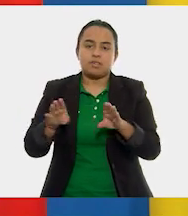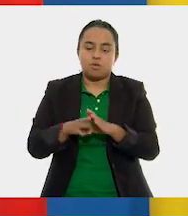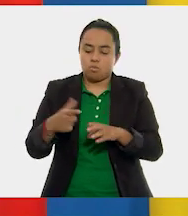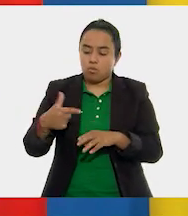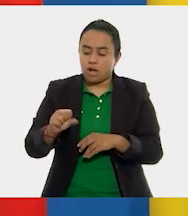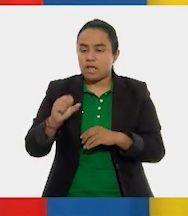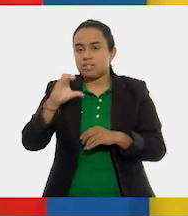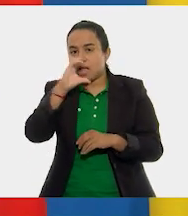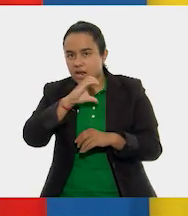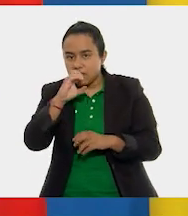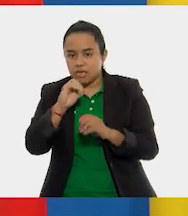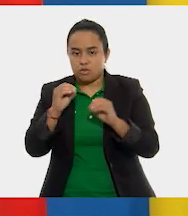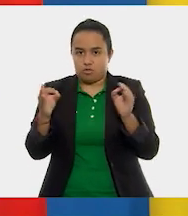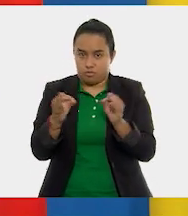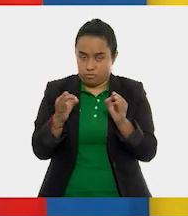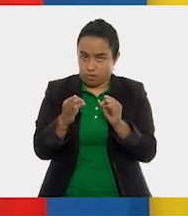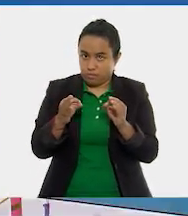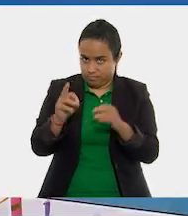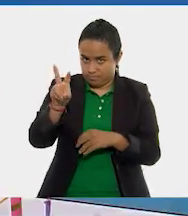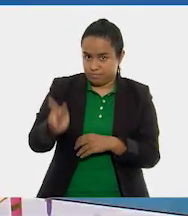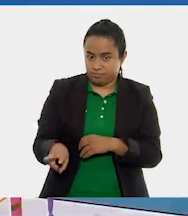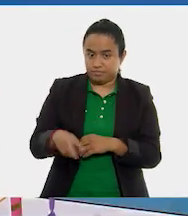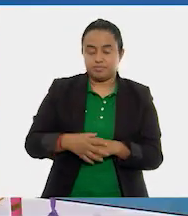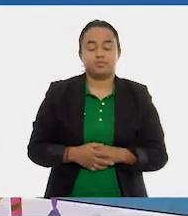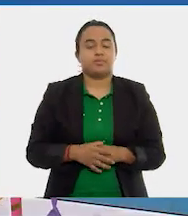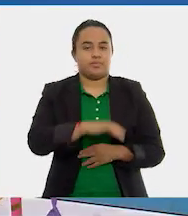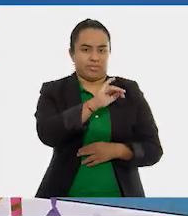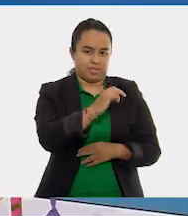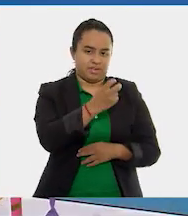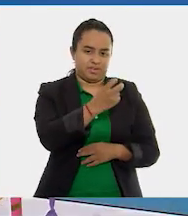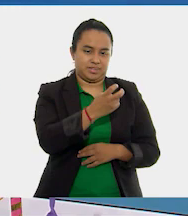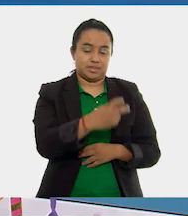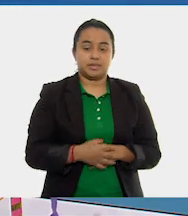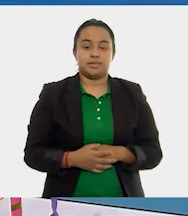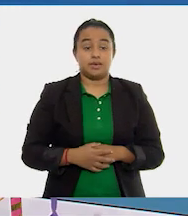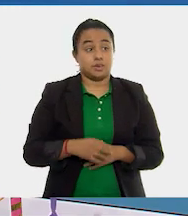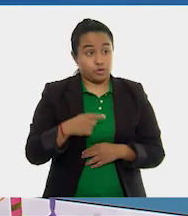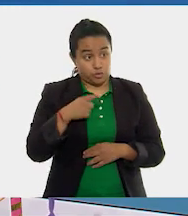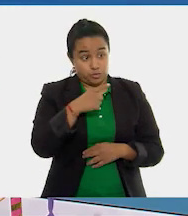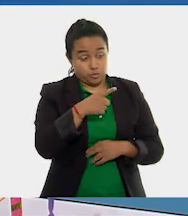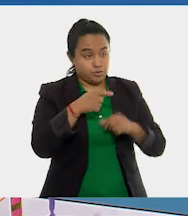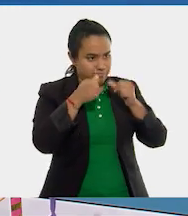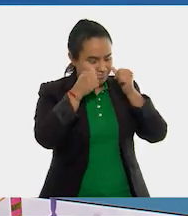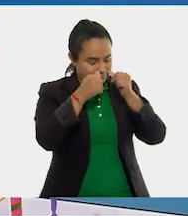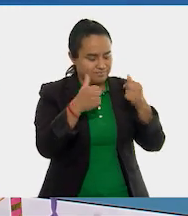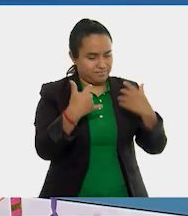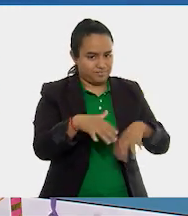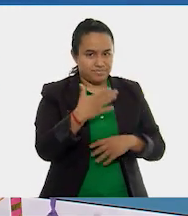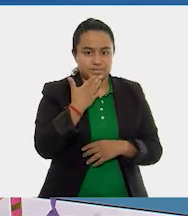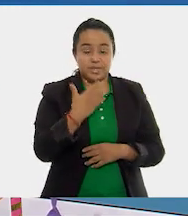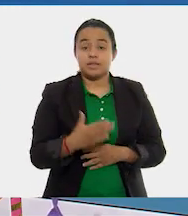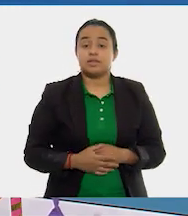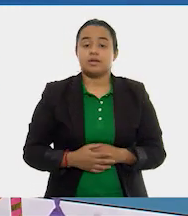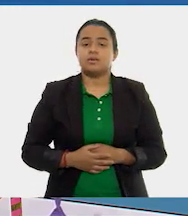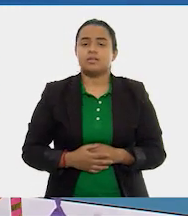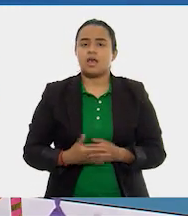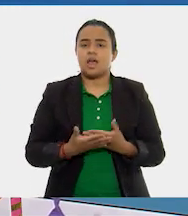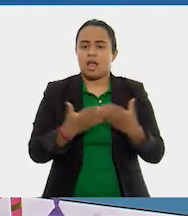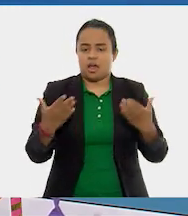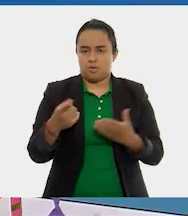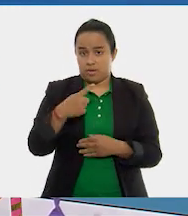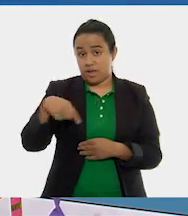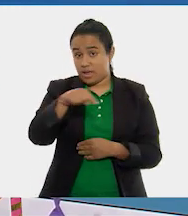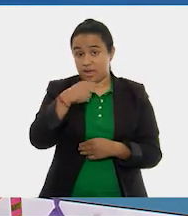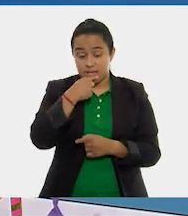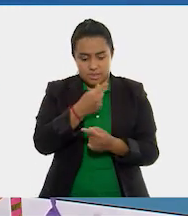gas. Eso estoy en lo correcto, ¿no? Así es, Juan Carlos. Muy. Sí que estuviste muy atento. ¿Qué te parece si invitamos a